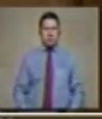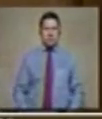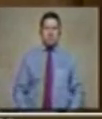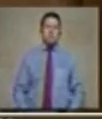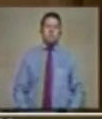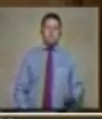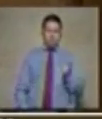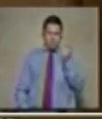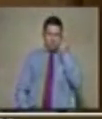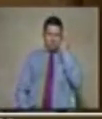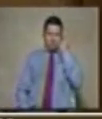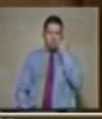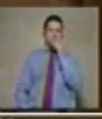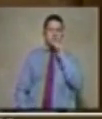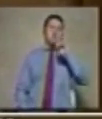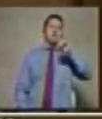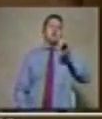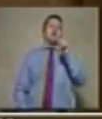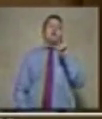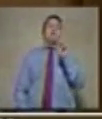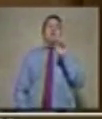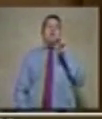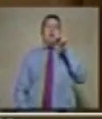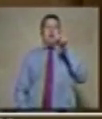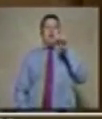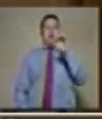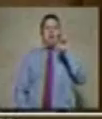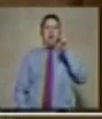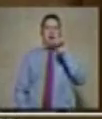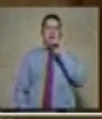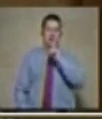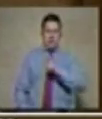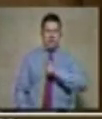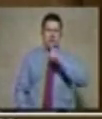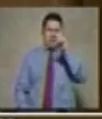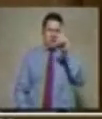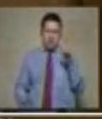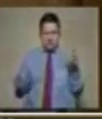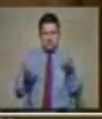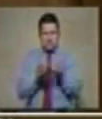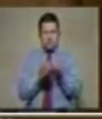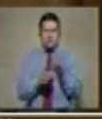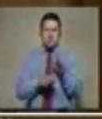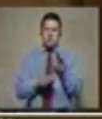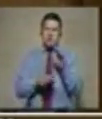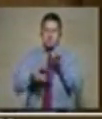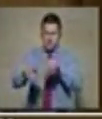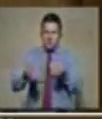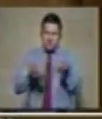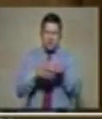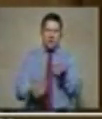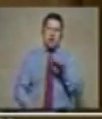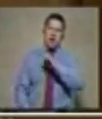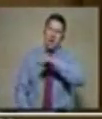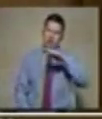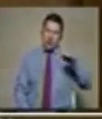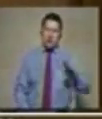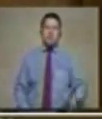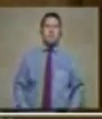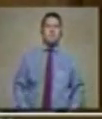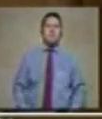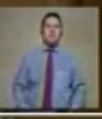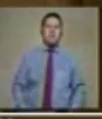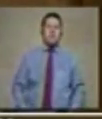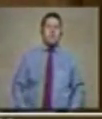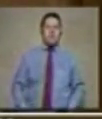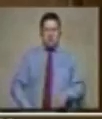recientemente a javier anderson e naw un líder del coordinador nacional agrario de anorí antioquia a